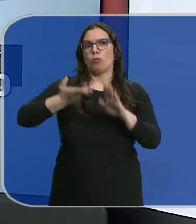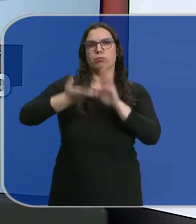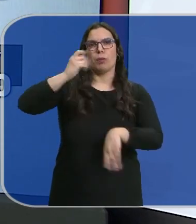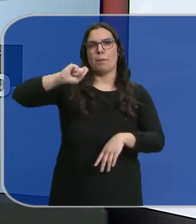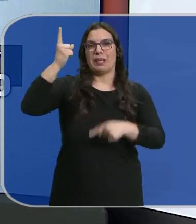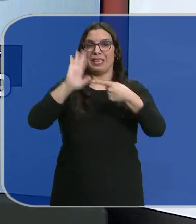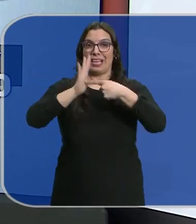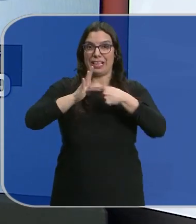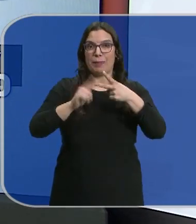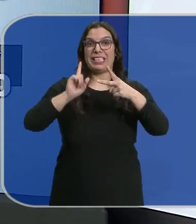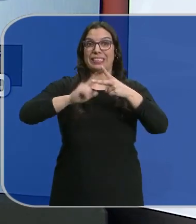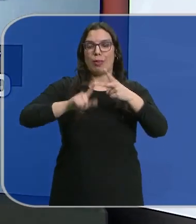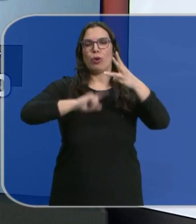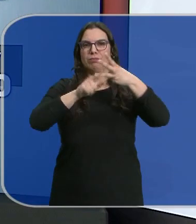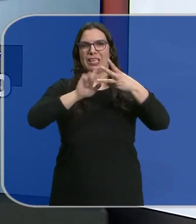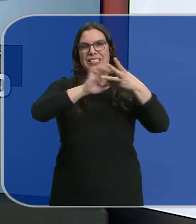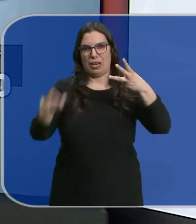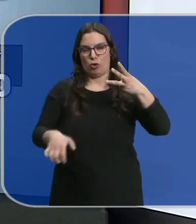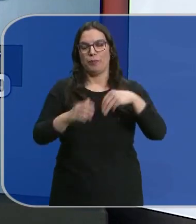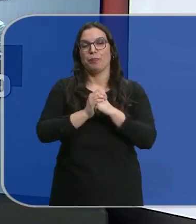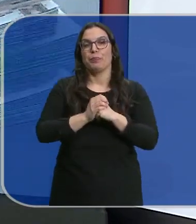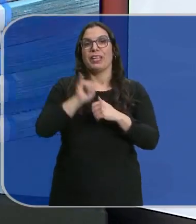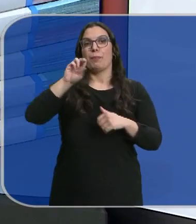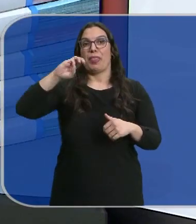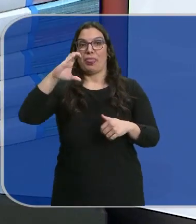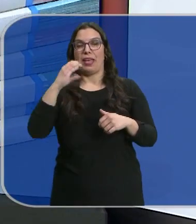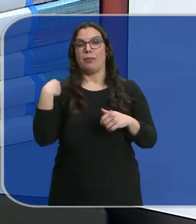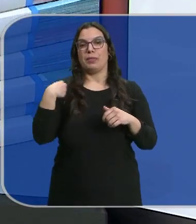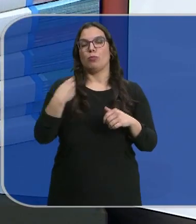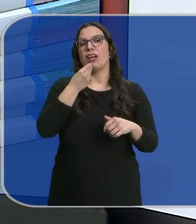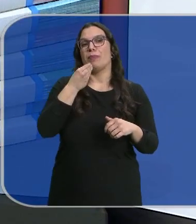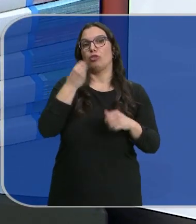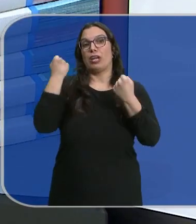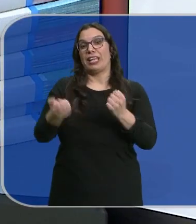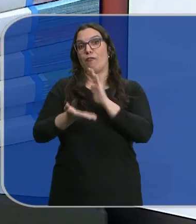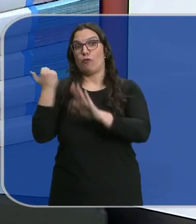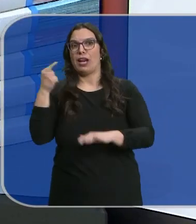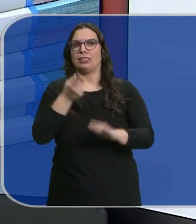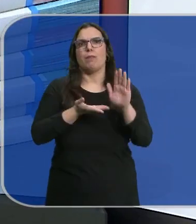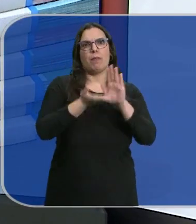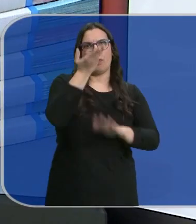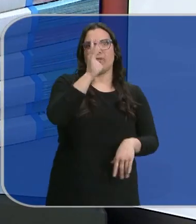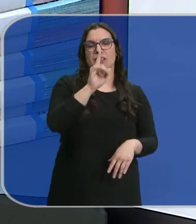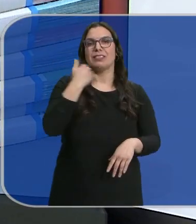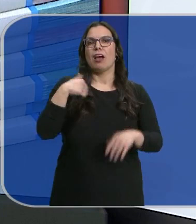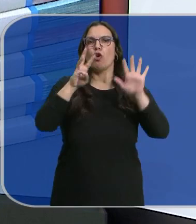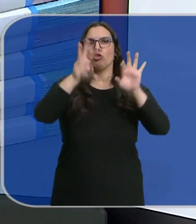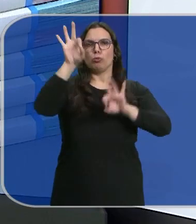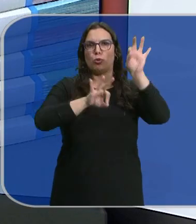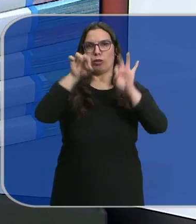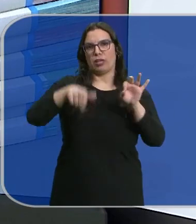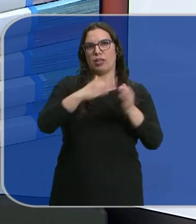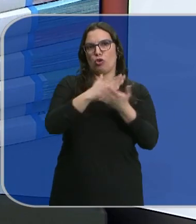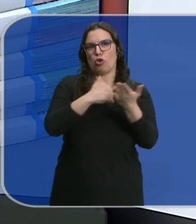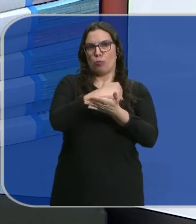tras Castilla-La Mancha y Extremadura. El IPC subyacente, el que excluye alimentos y energía, sigue en aumento y ya alcanza el 8% en